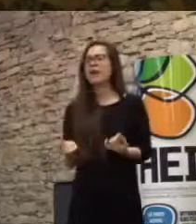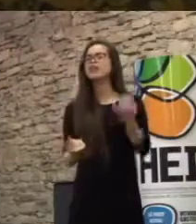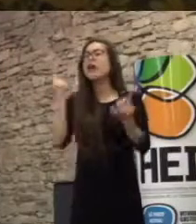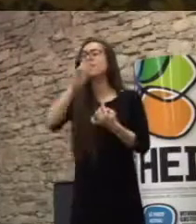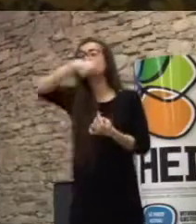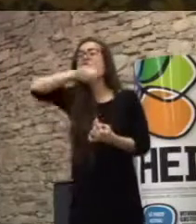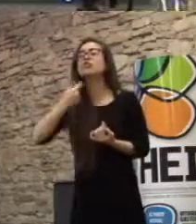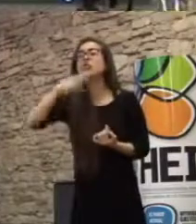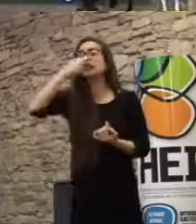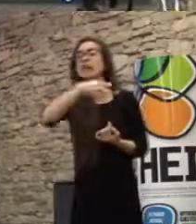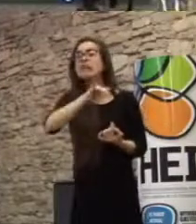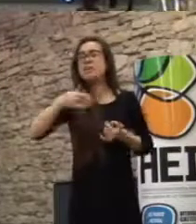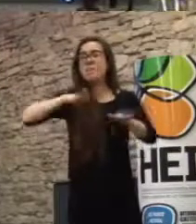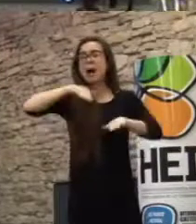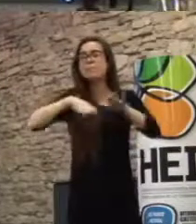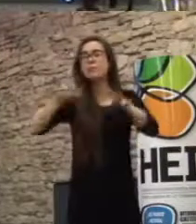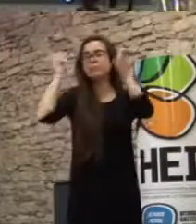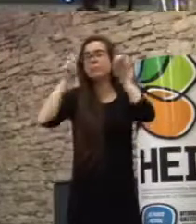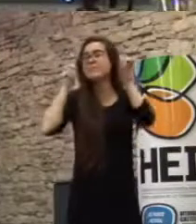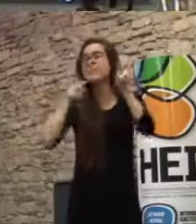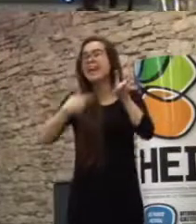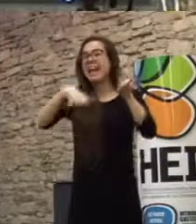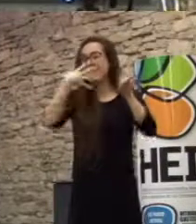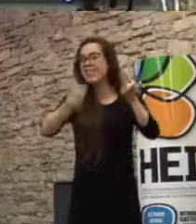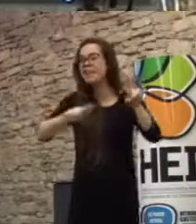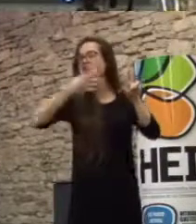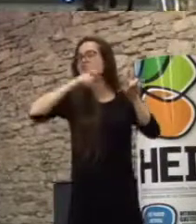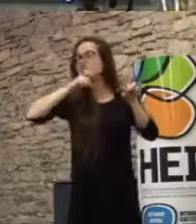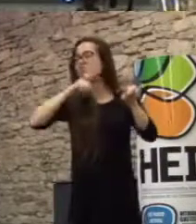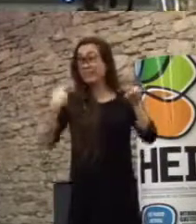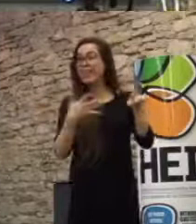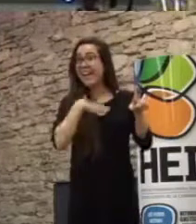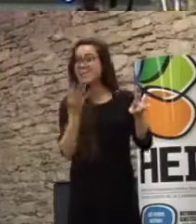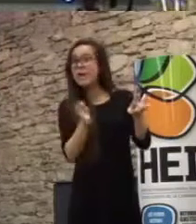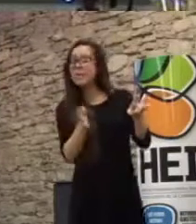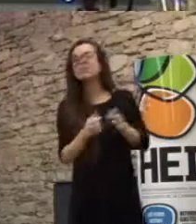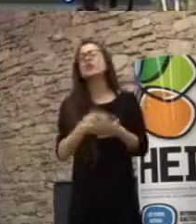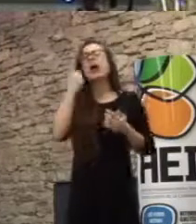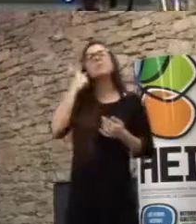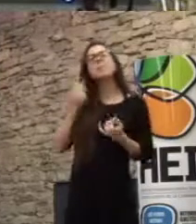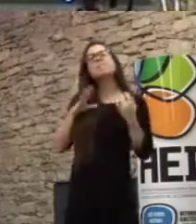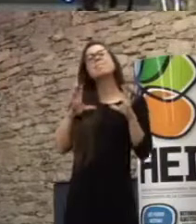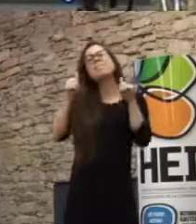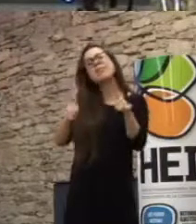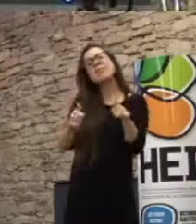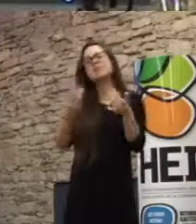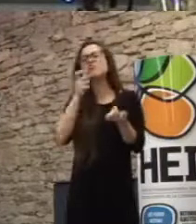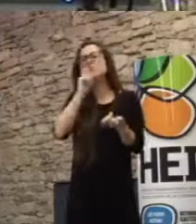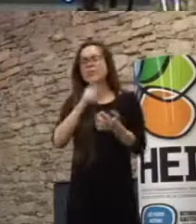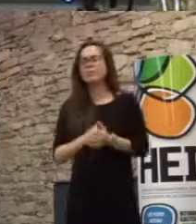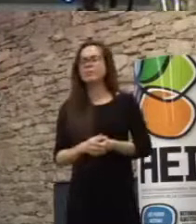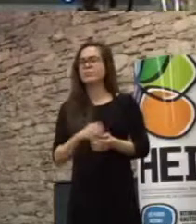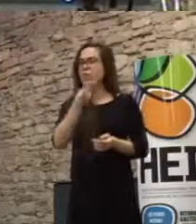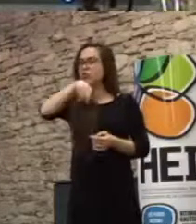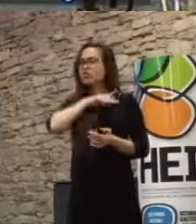cómo hablar mejor como hacerse entender bueno pues vamos a ver por dónde empezamos por qué a vosotros ha